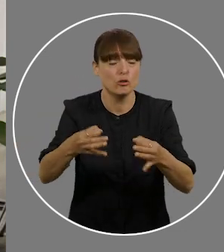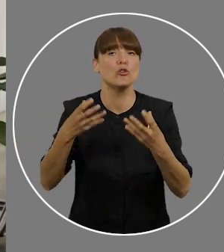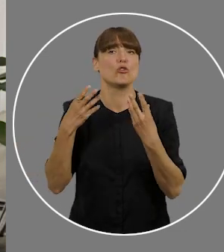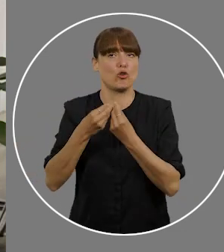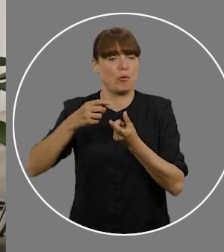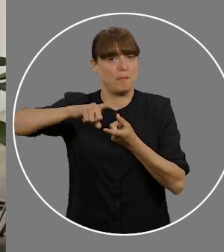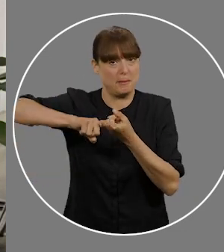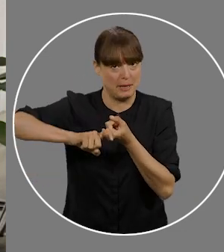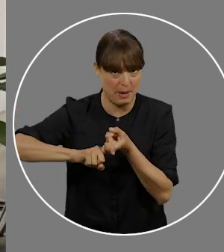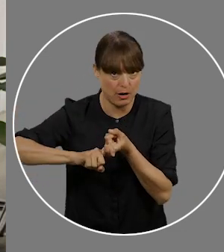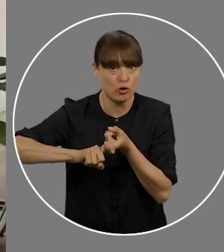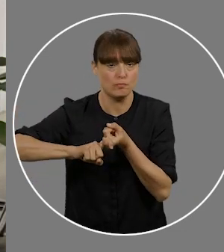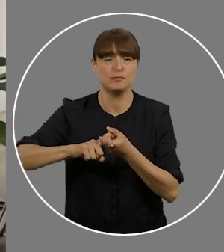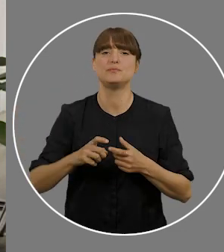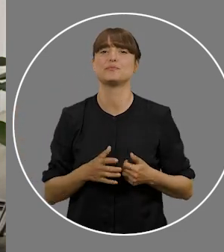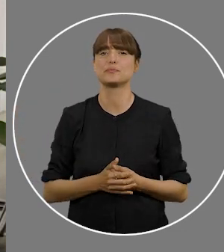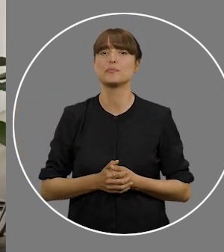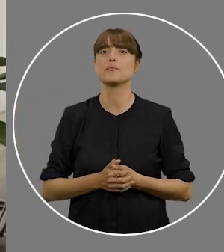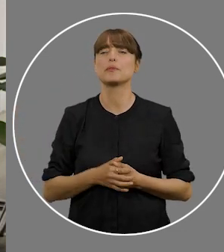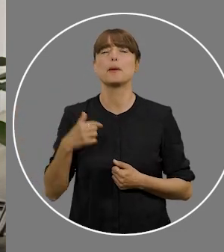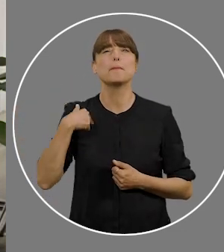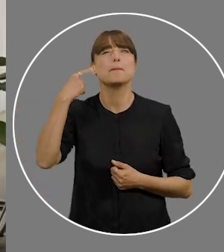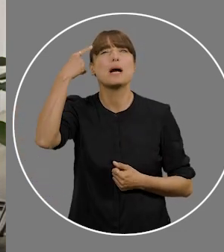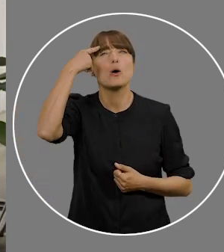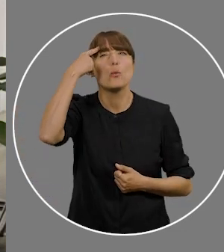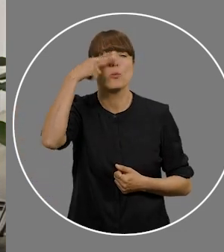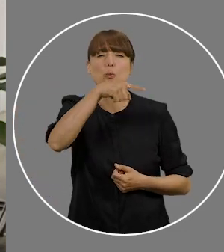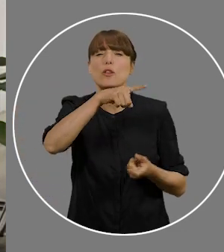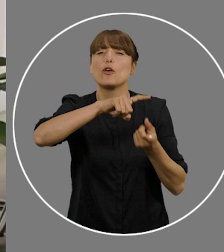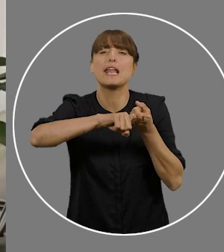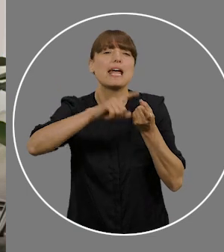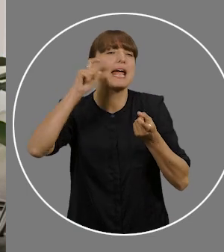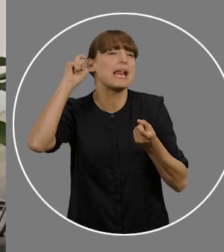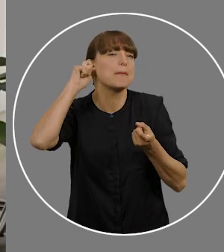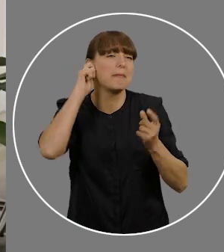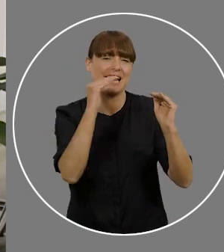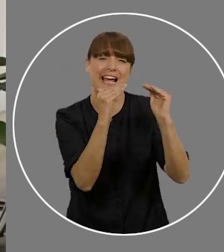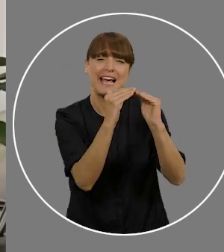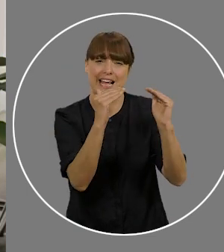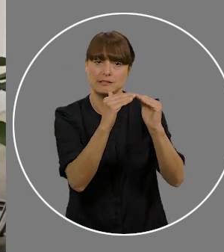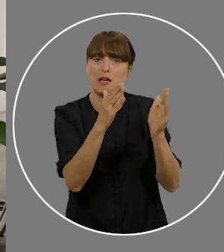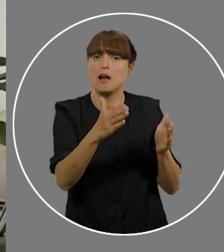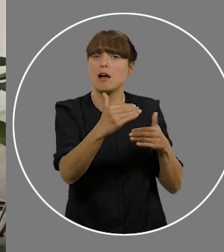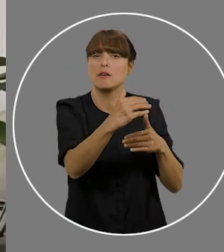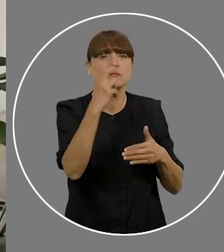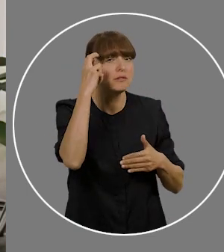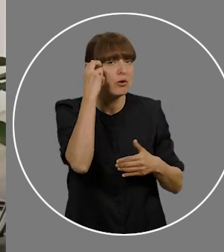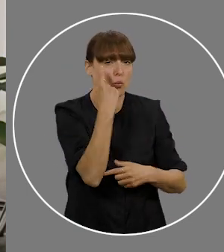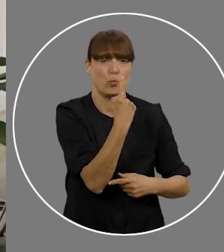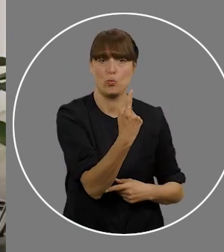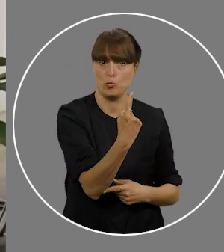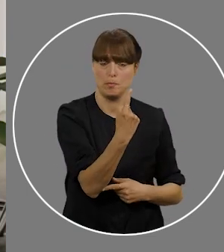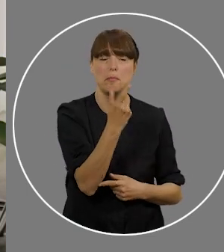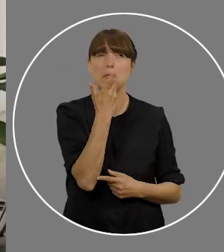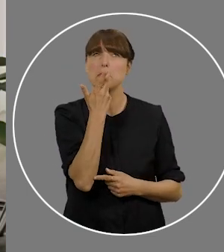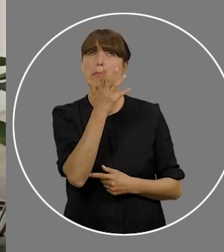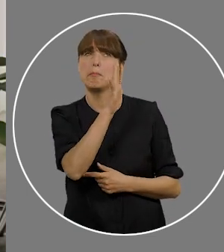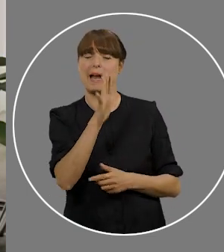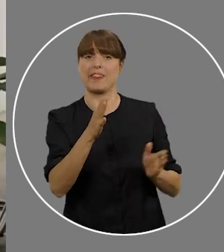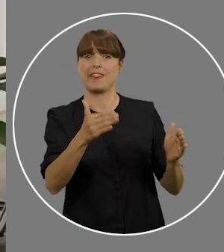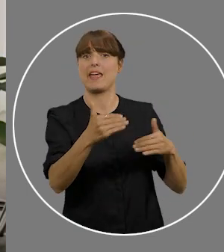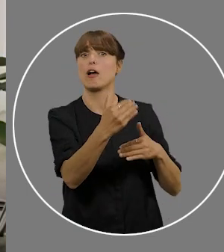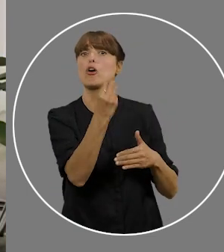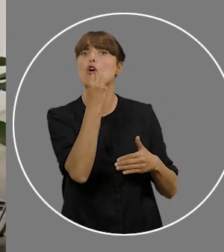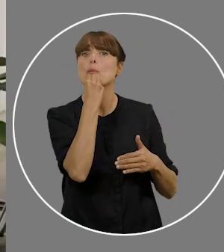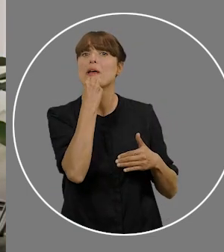hermana. Mi hermana tenía una barraca que solamente tenía una habitación y era como comedor porque se